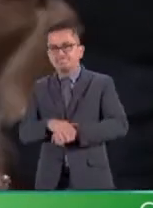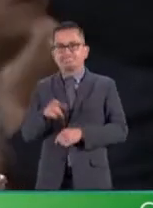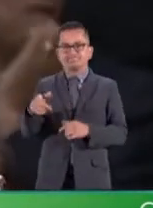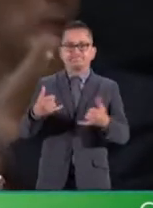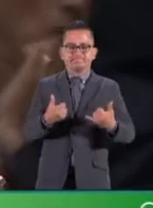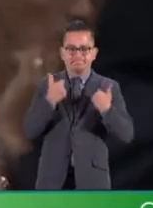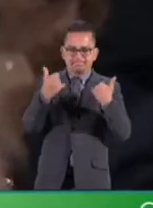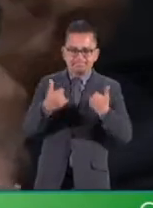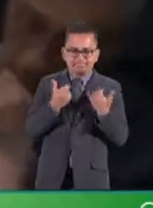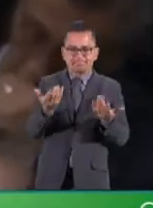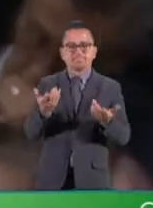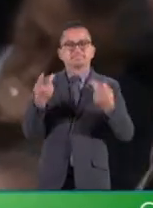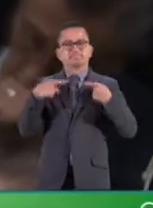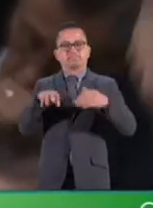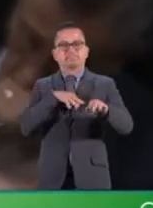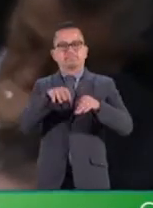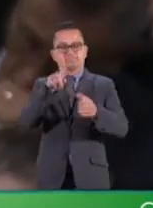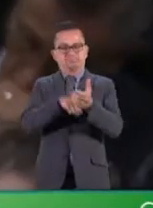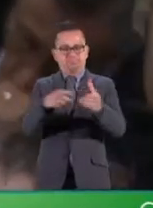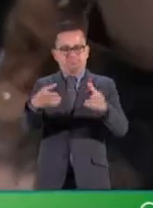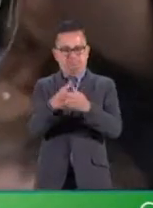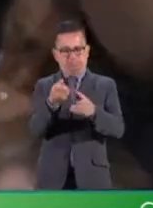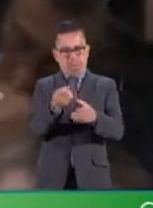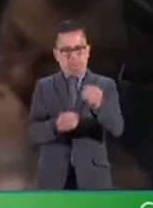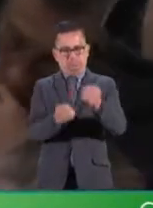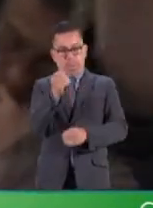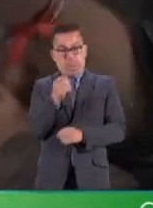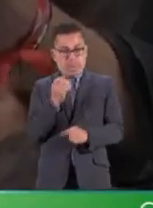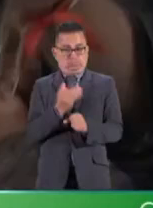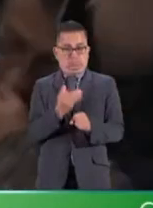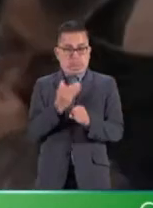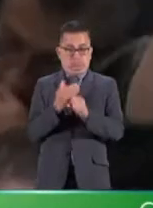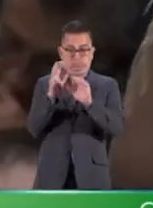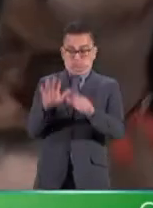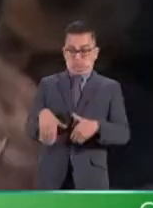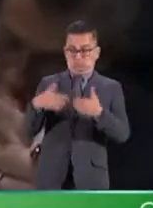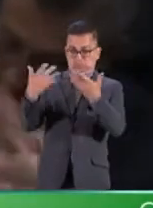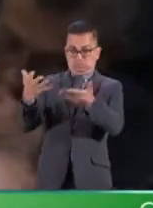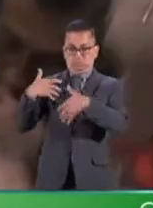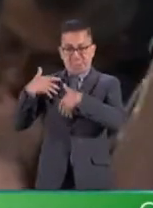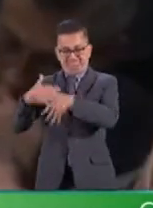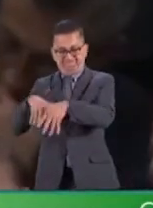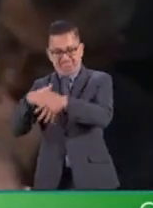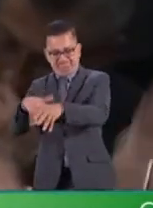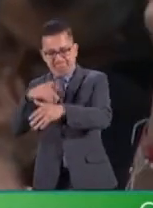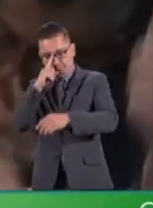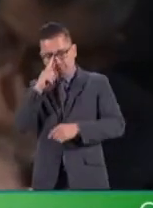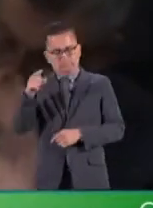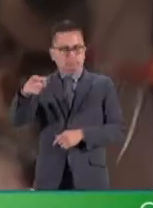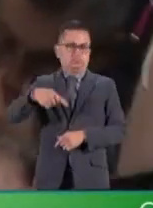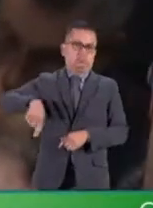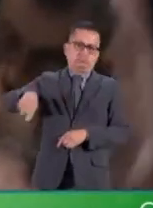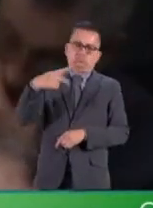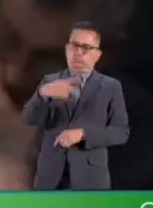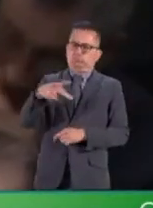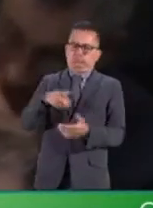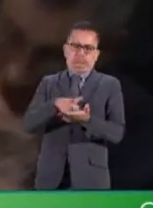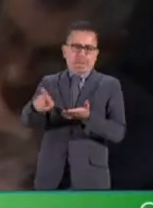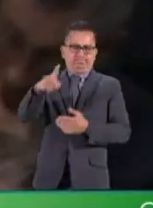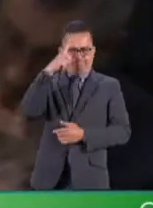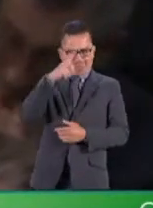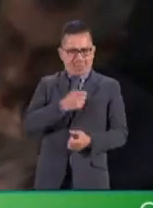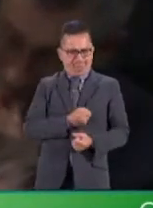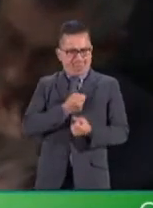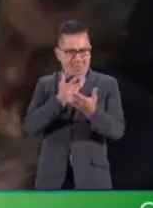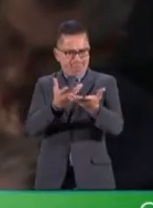las personas trabajadoras del Poder Judicial que están manifestando su inconformidad en las calles, tienen derecho a expresarse y ser